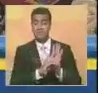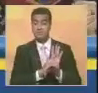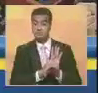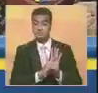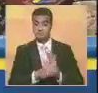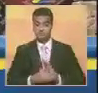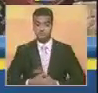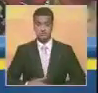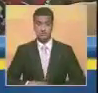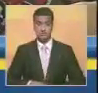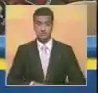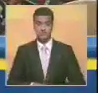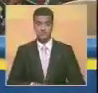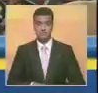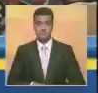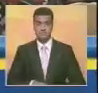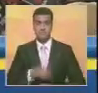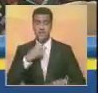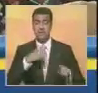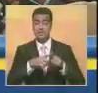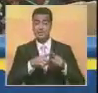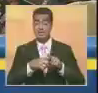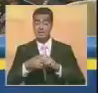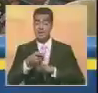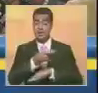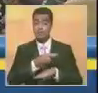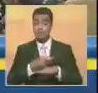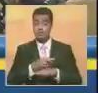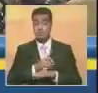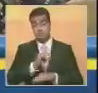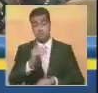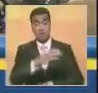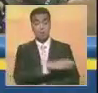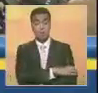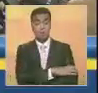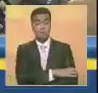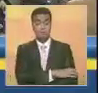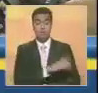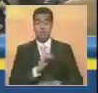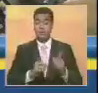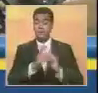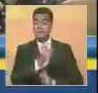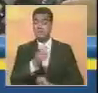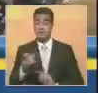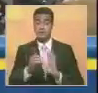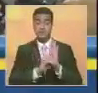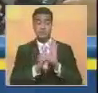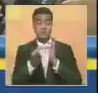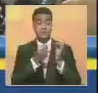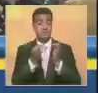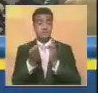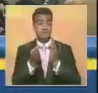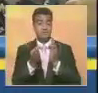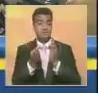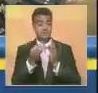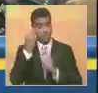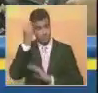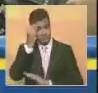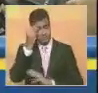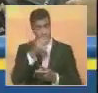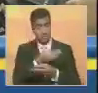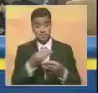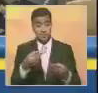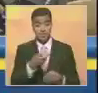a criticar al gobierno o a la oposición. Cualquier ciudadano tiene derecho a expresar opiniones políticas y eso no